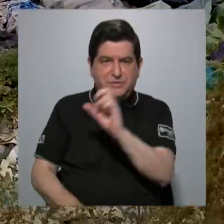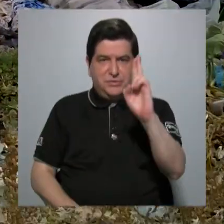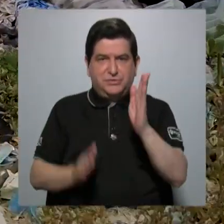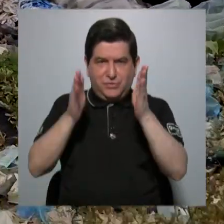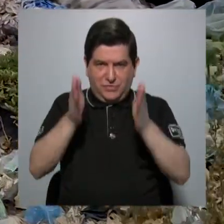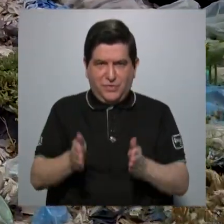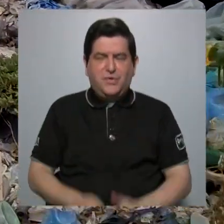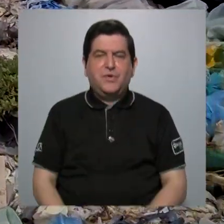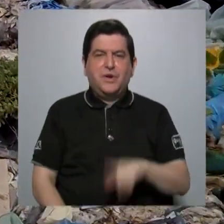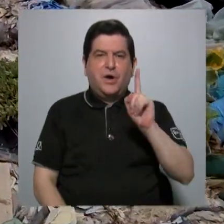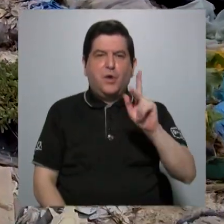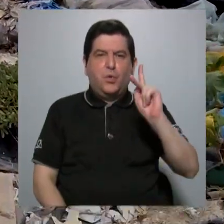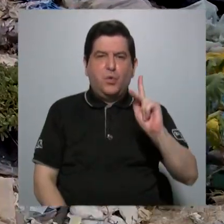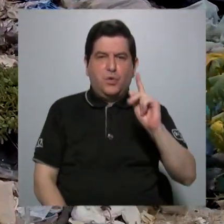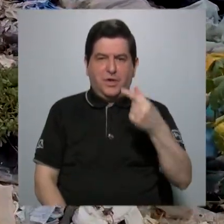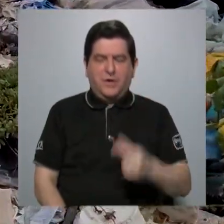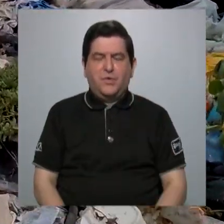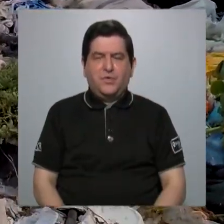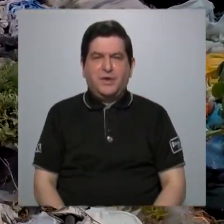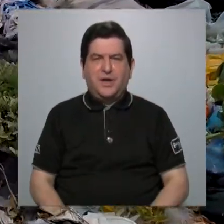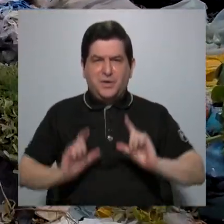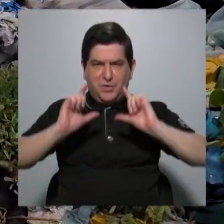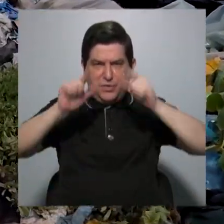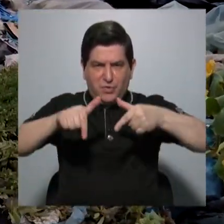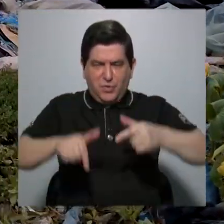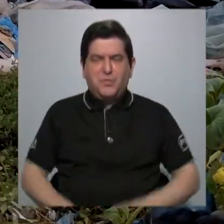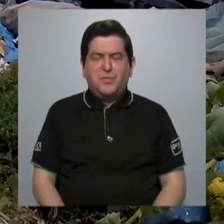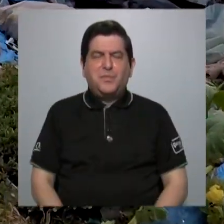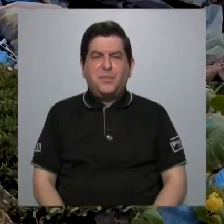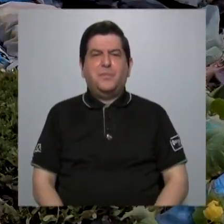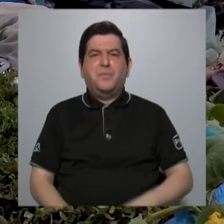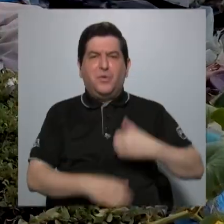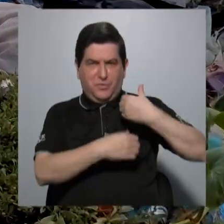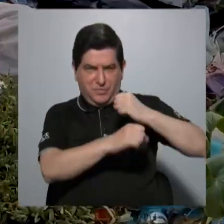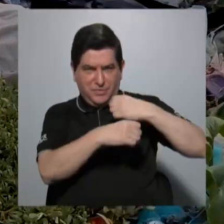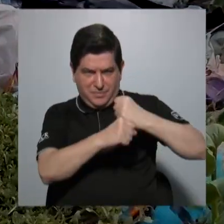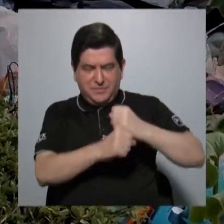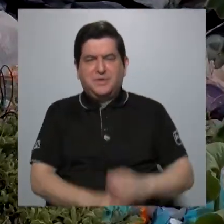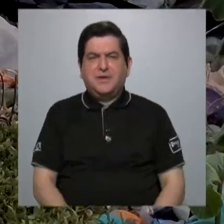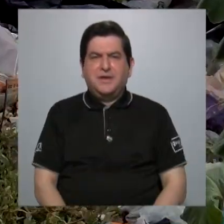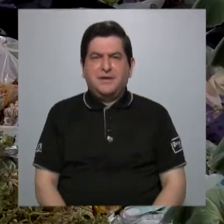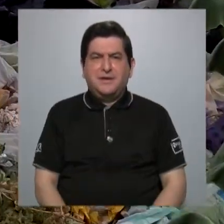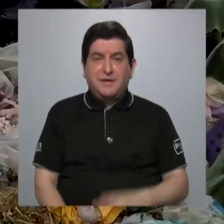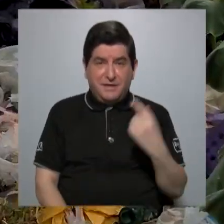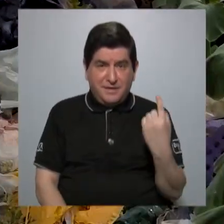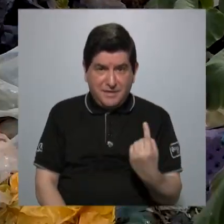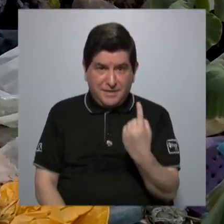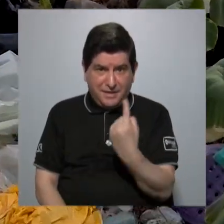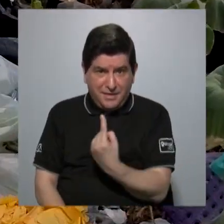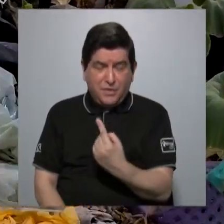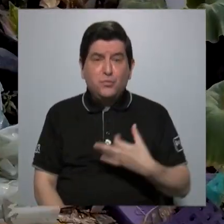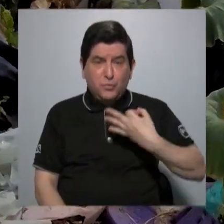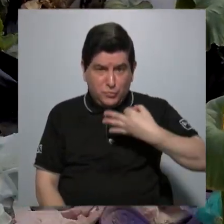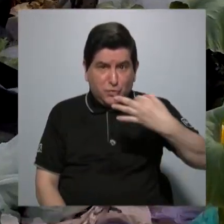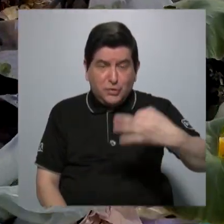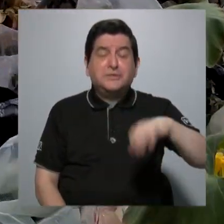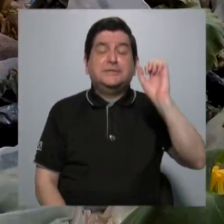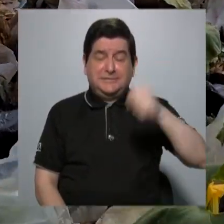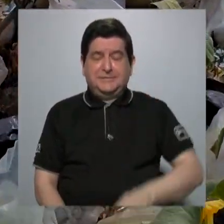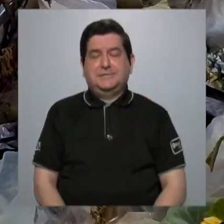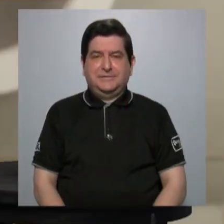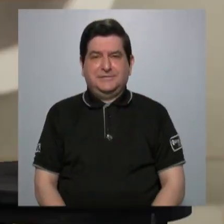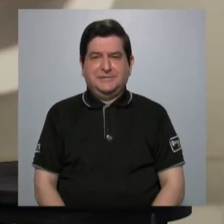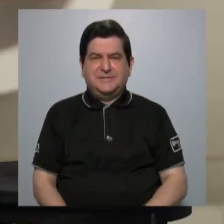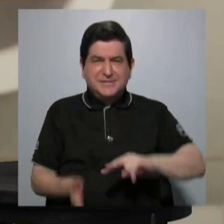genera 1 kilogramo de residuos sólidos municipales. Si analizamos eso, que el 80% por día se